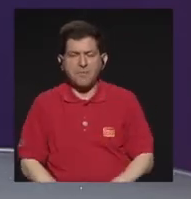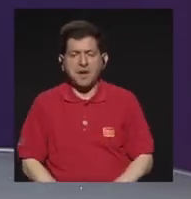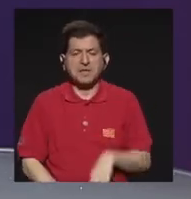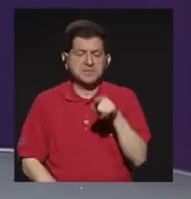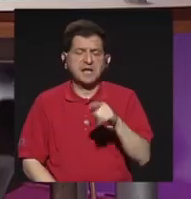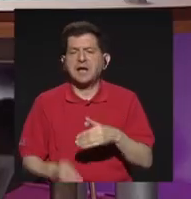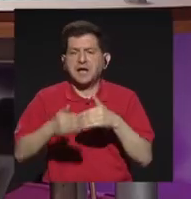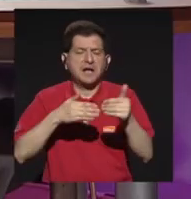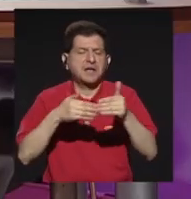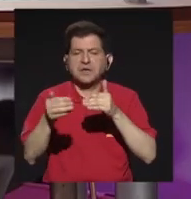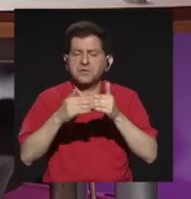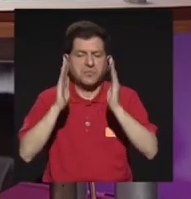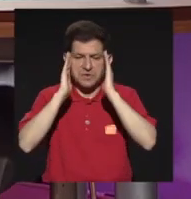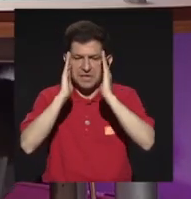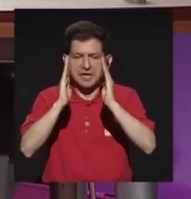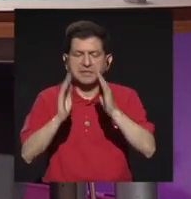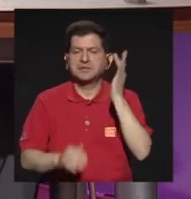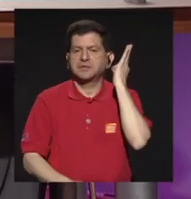para las mujeres